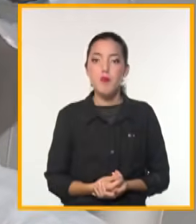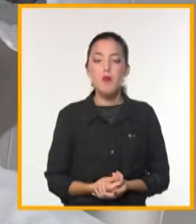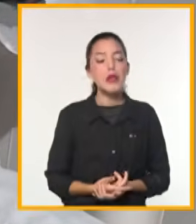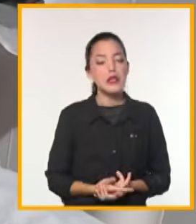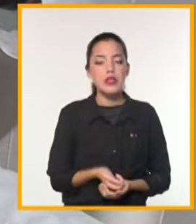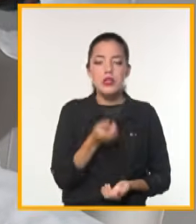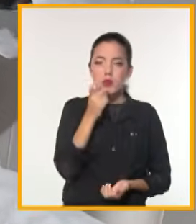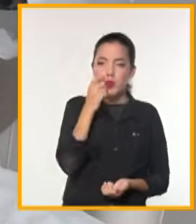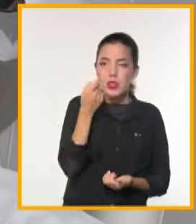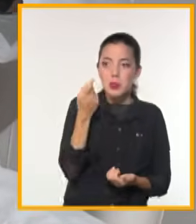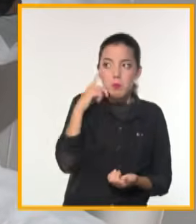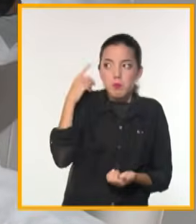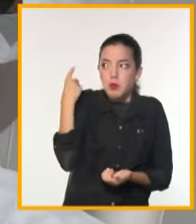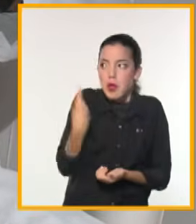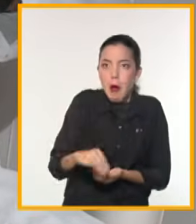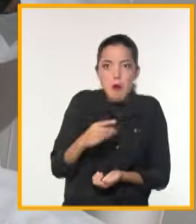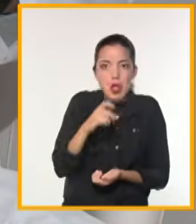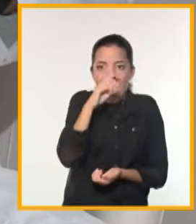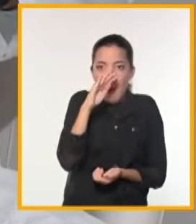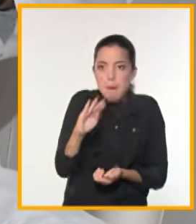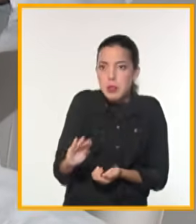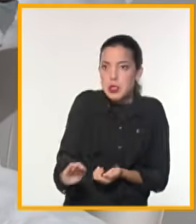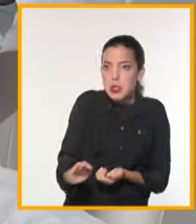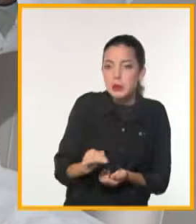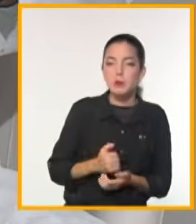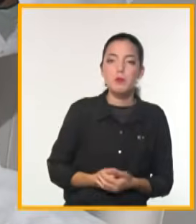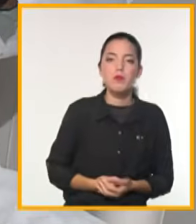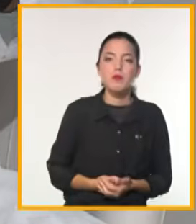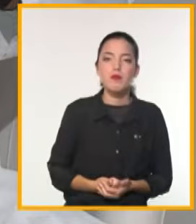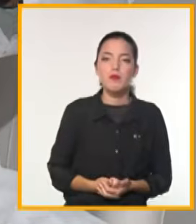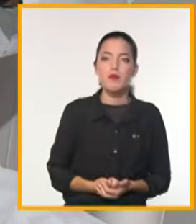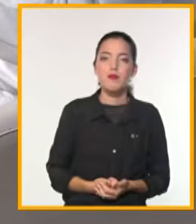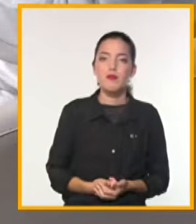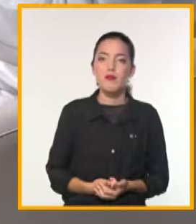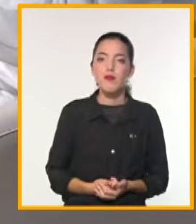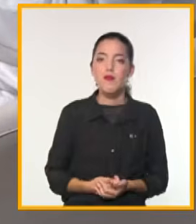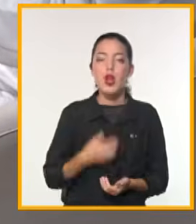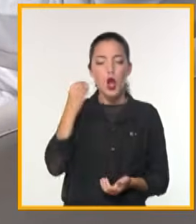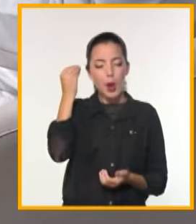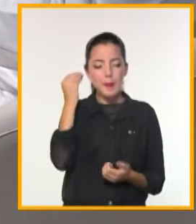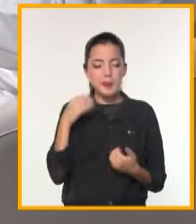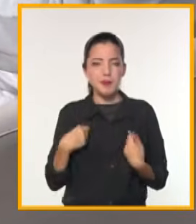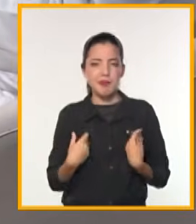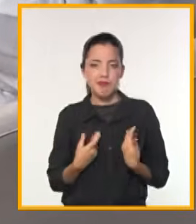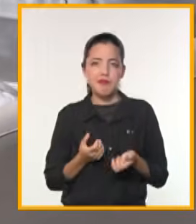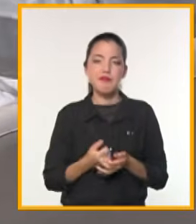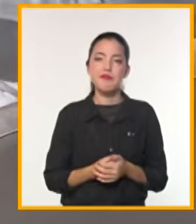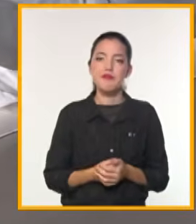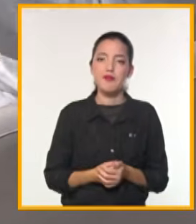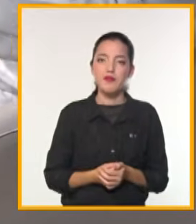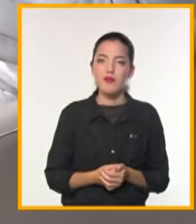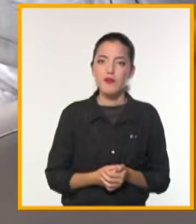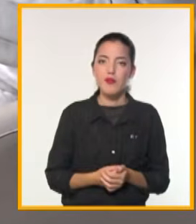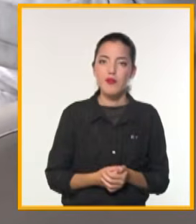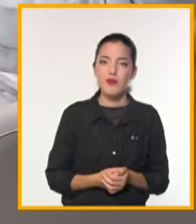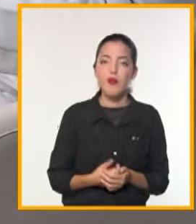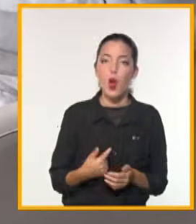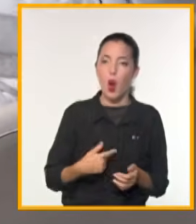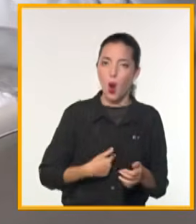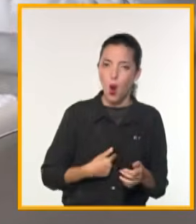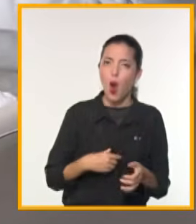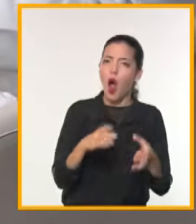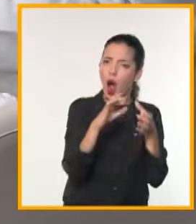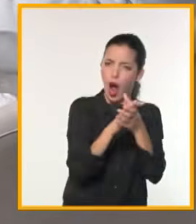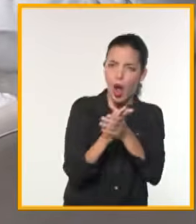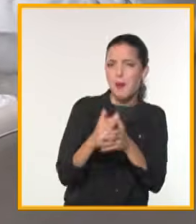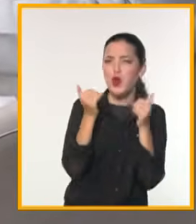cosas. Y entonces a mí se me ocurrió la idea, digo, mira, porque había gente que llegaba y decía, sí, yo soy amigo del hijo de Fidel, pero lo